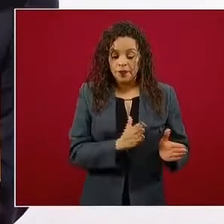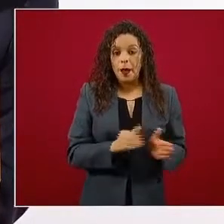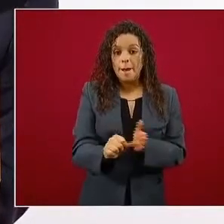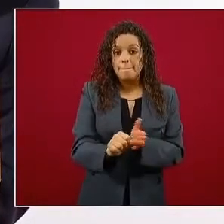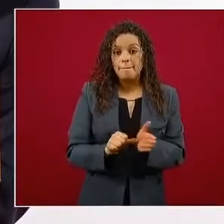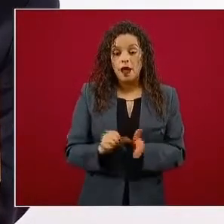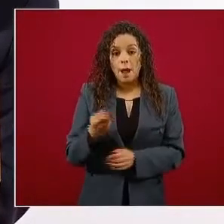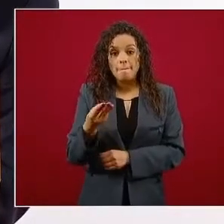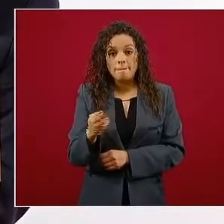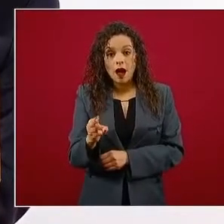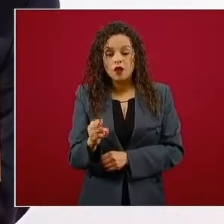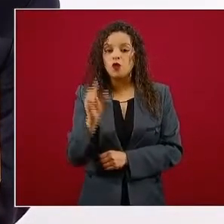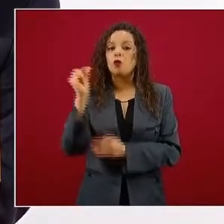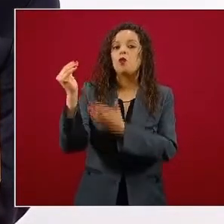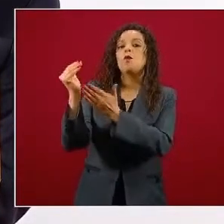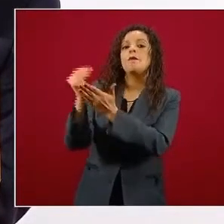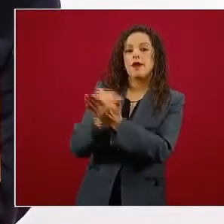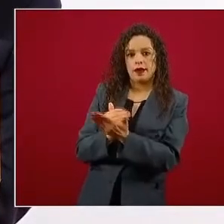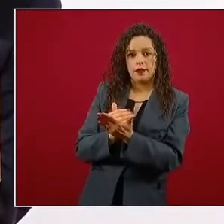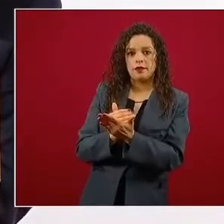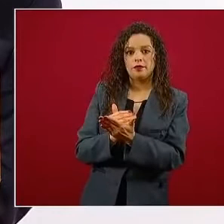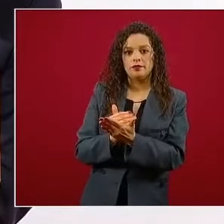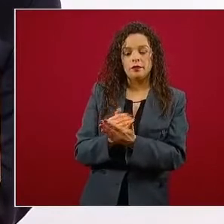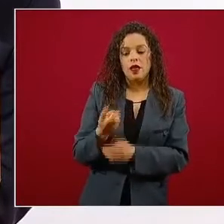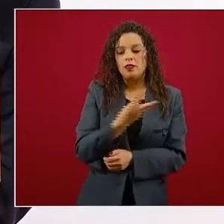ya fueron menos,